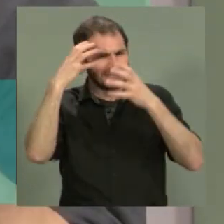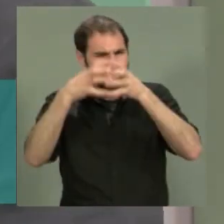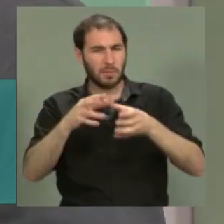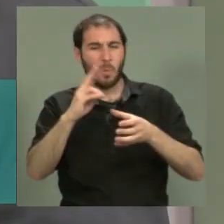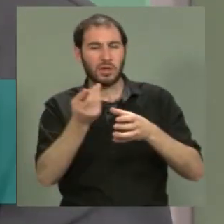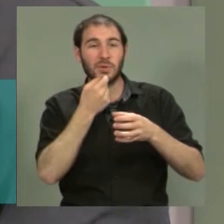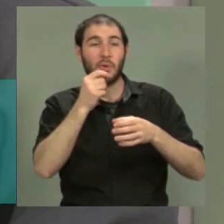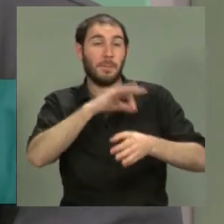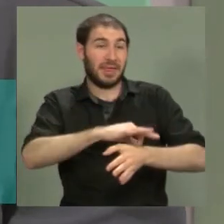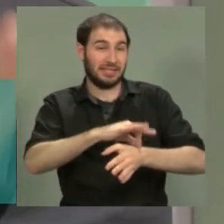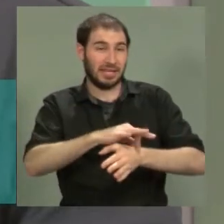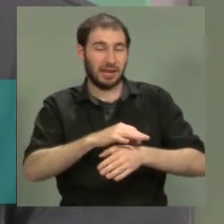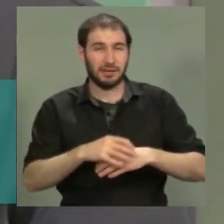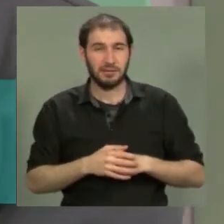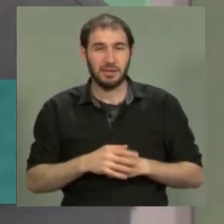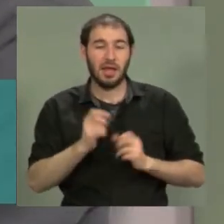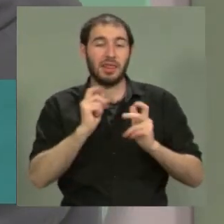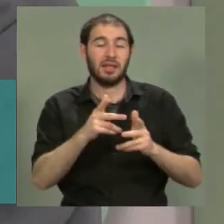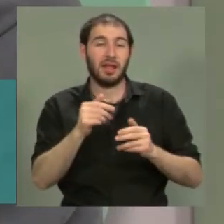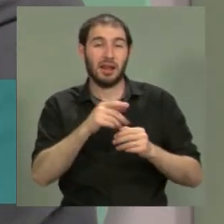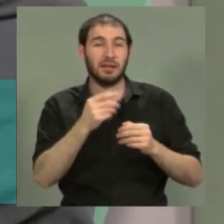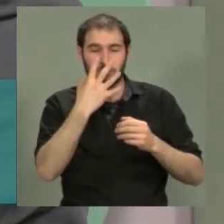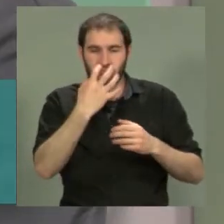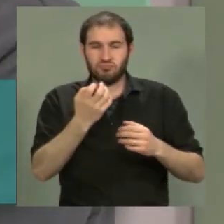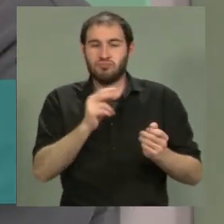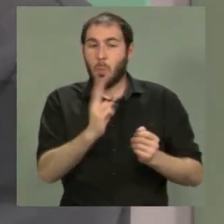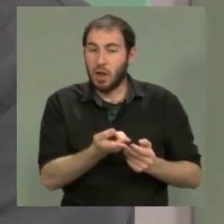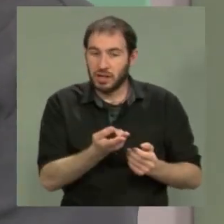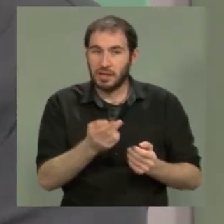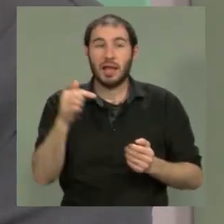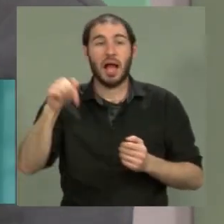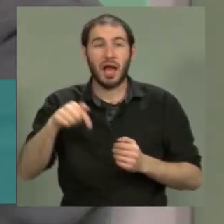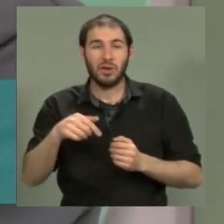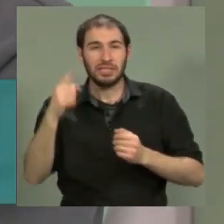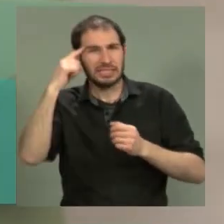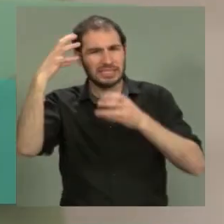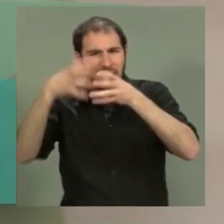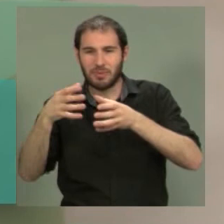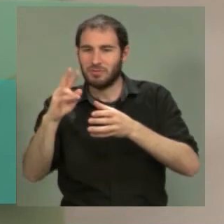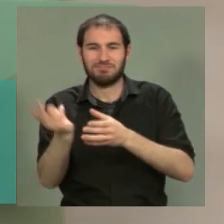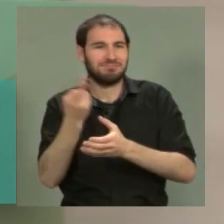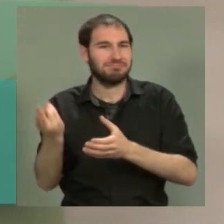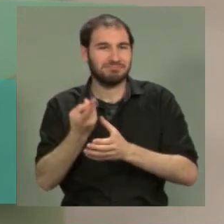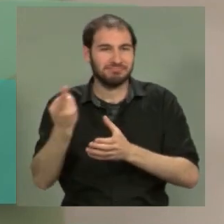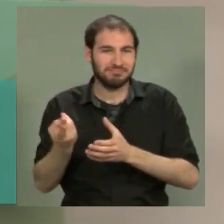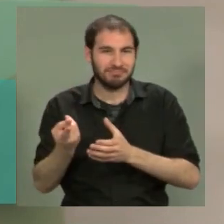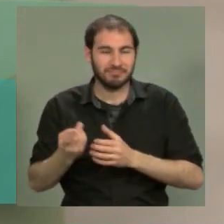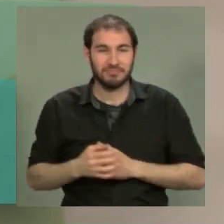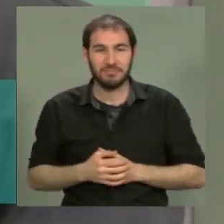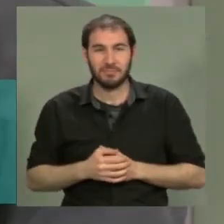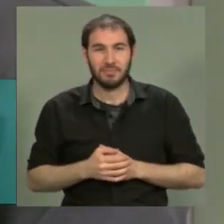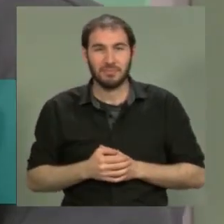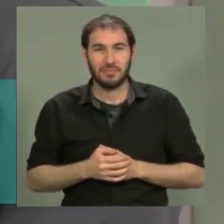antes nos decía, bueno, muere cuando deja de respirar. Ahora cuando el cerebro no funciona. El Señor tiene una